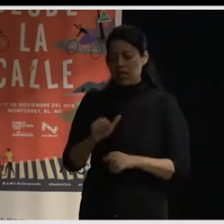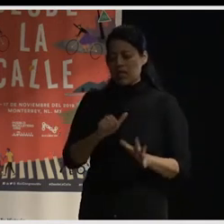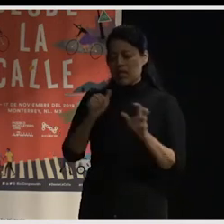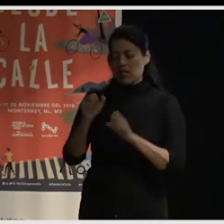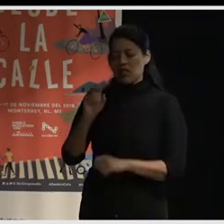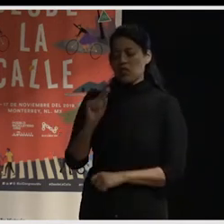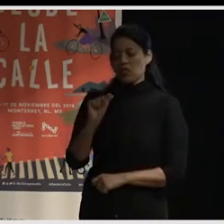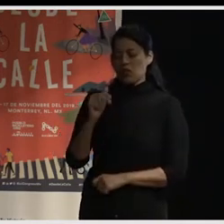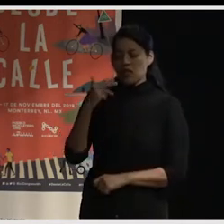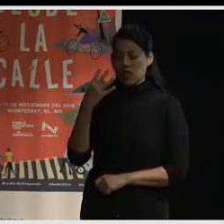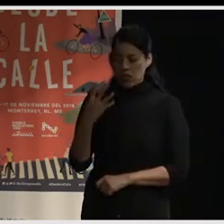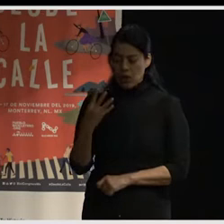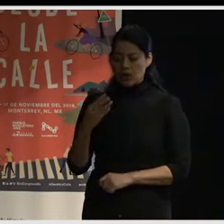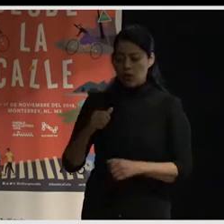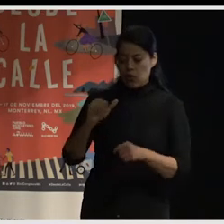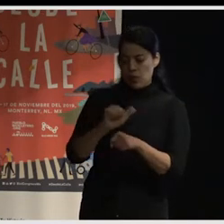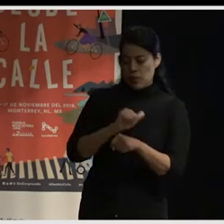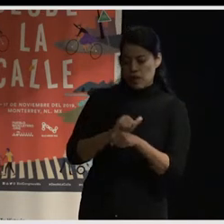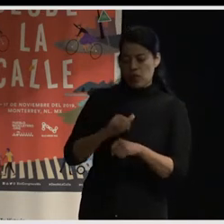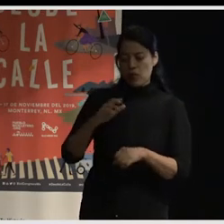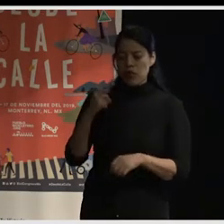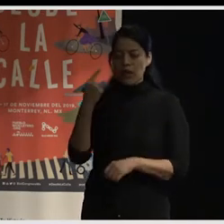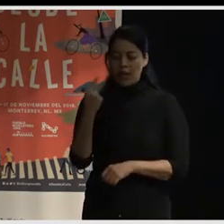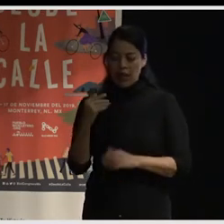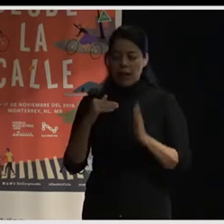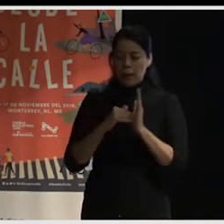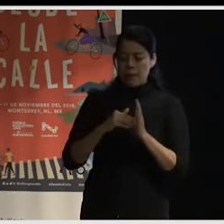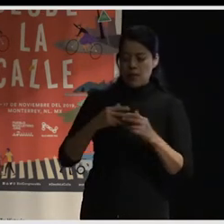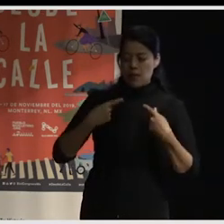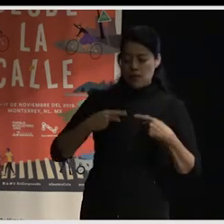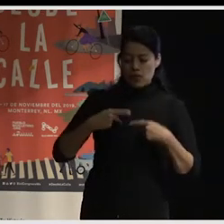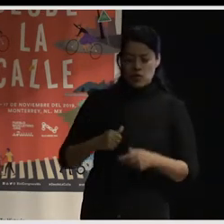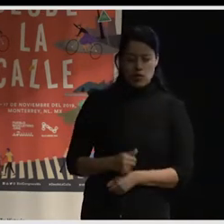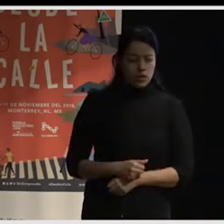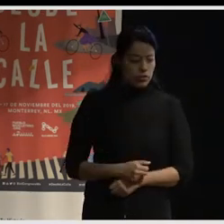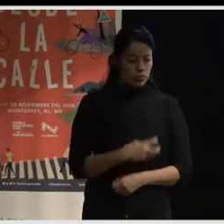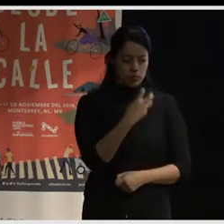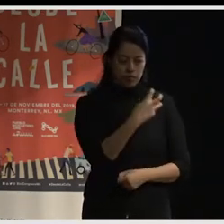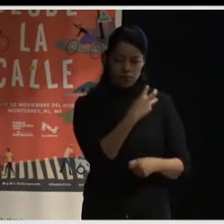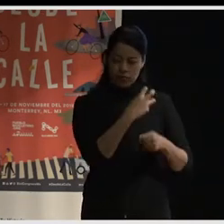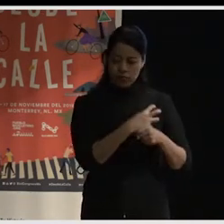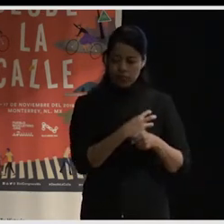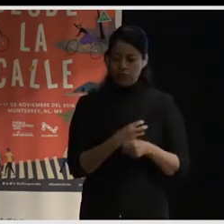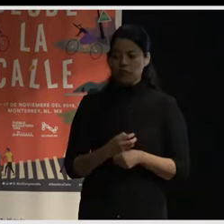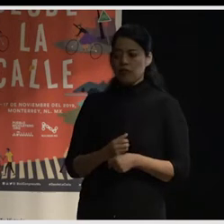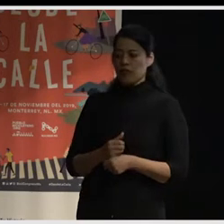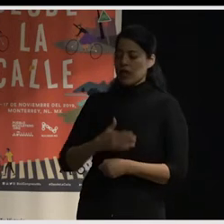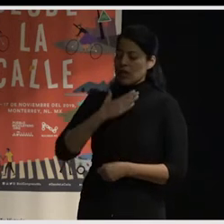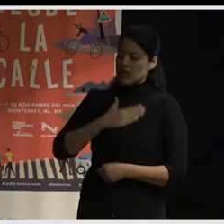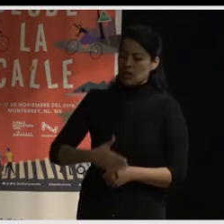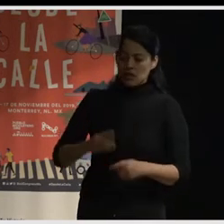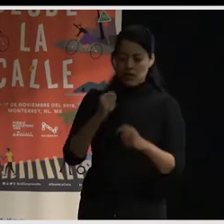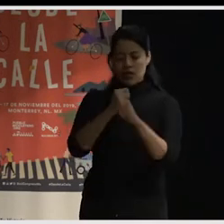1000 habitantes si se fijan es la tercera en satisfacción del transporte del transporte